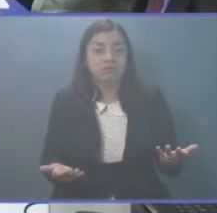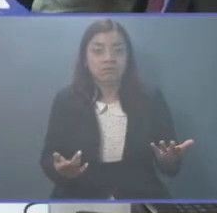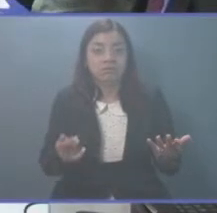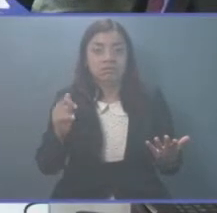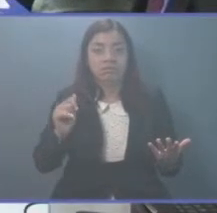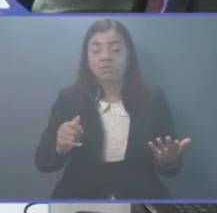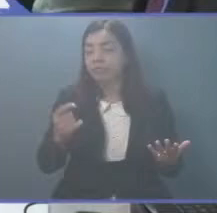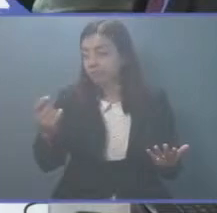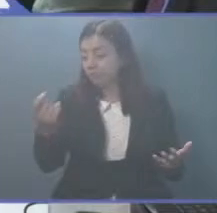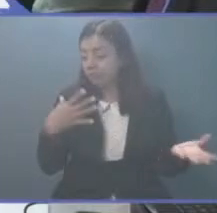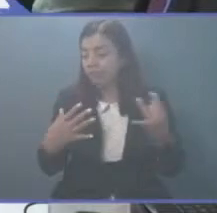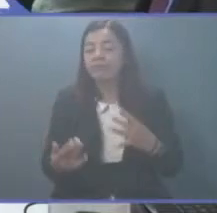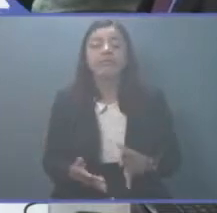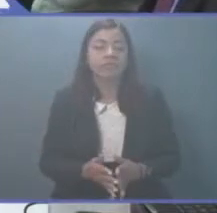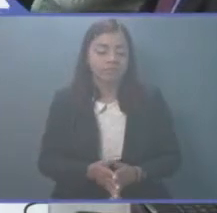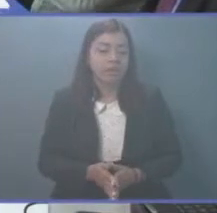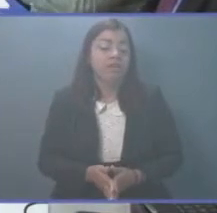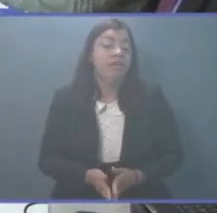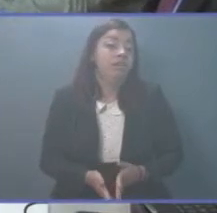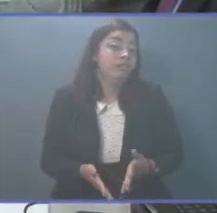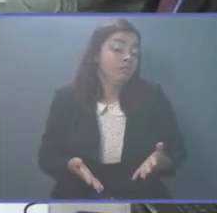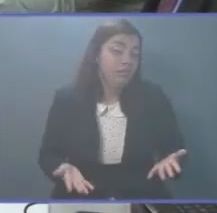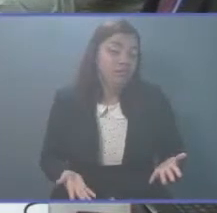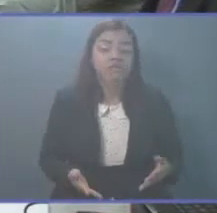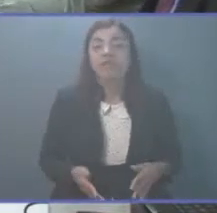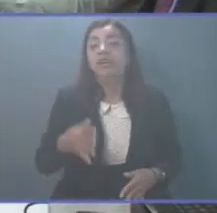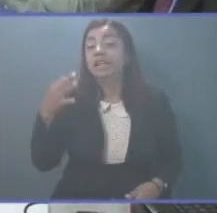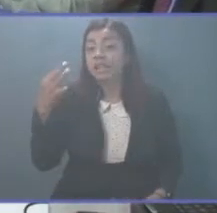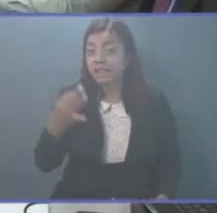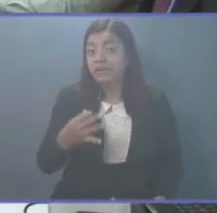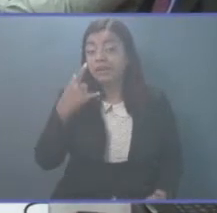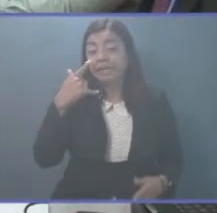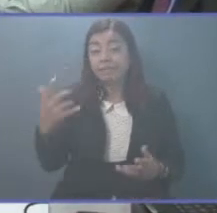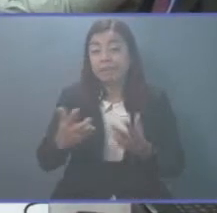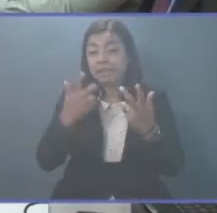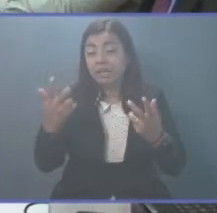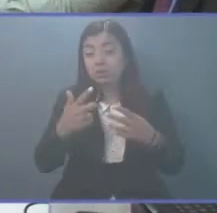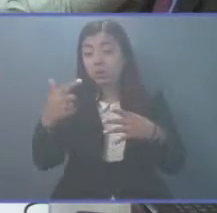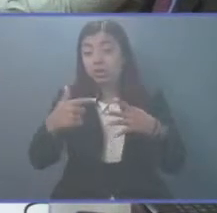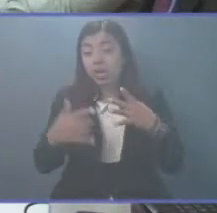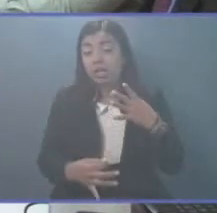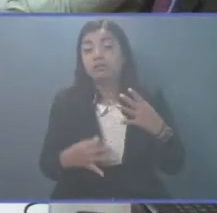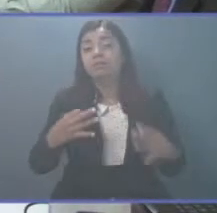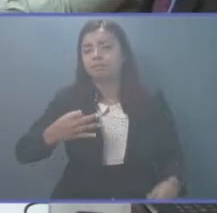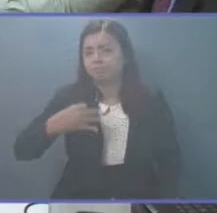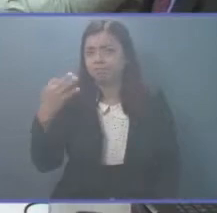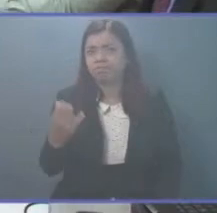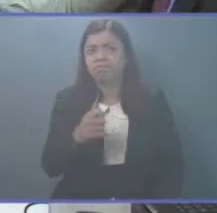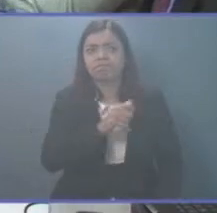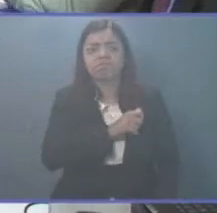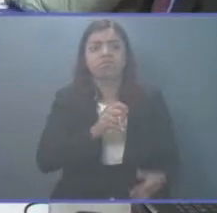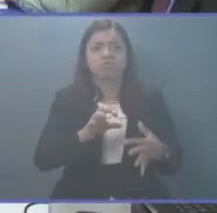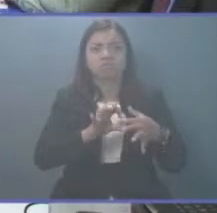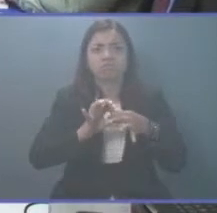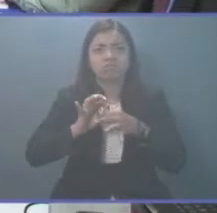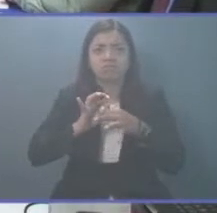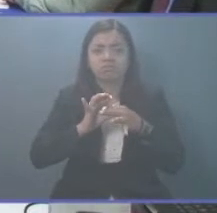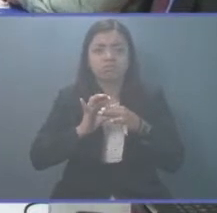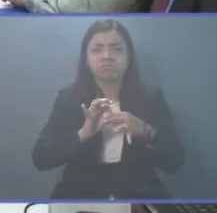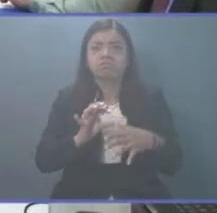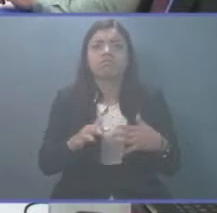decía. Ajá. Y destinación ilícita debe deberá coordinarse oportunamente